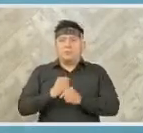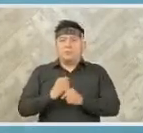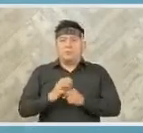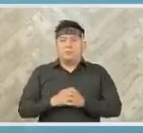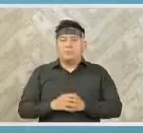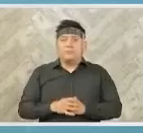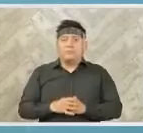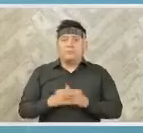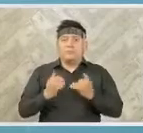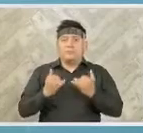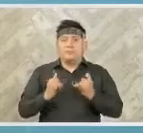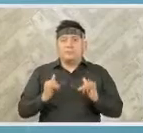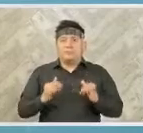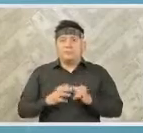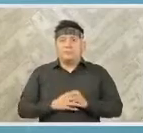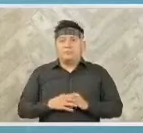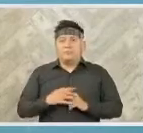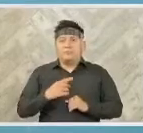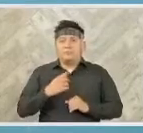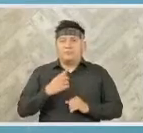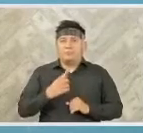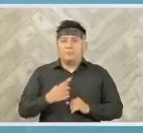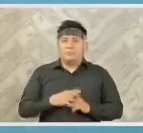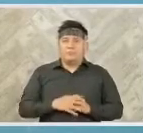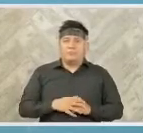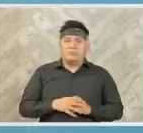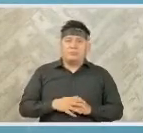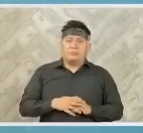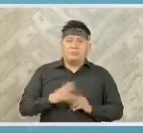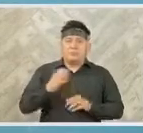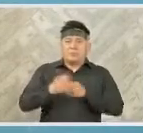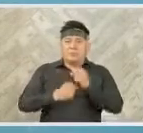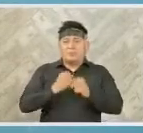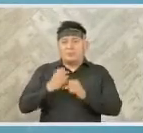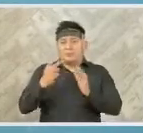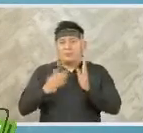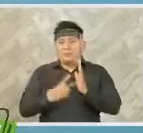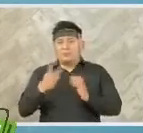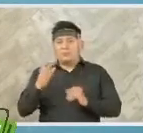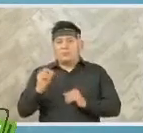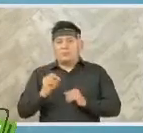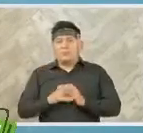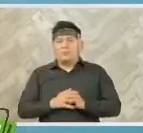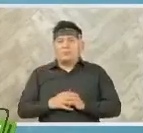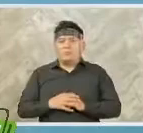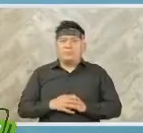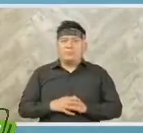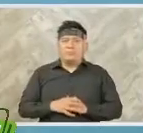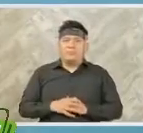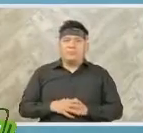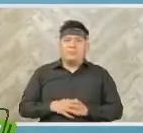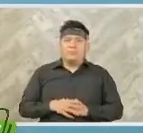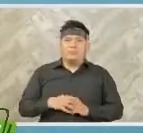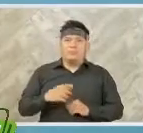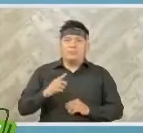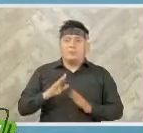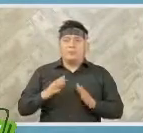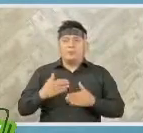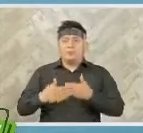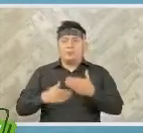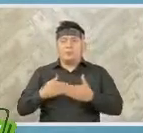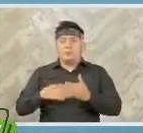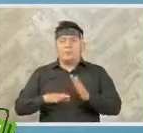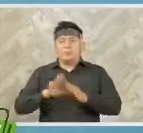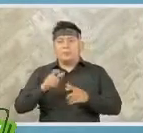tan importantes y también tan dolorosos como los que vivimos en el 2020 con el desplazamiento masivo, por ejemplo. El desplazamiento masivo de